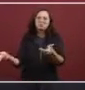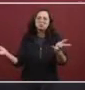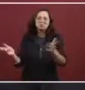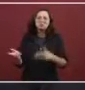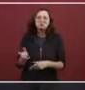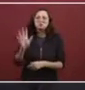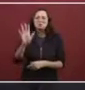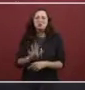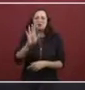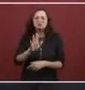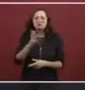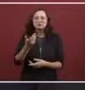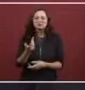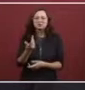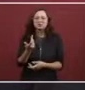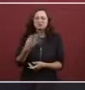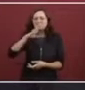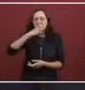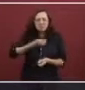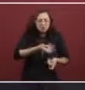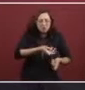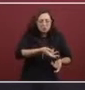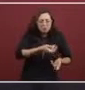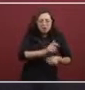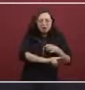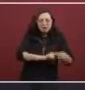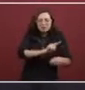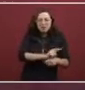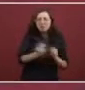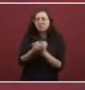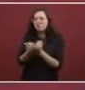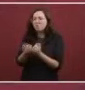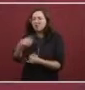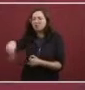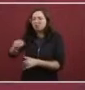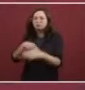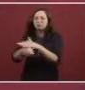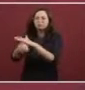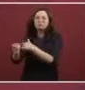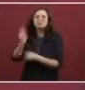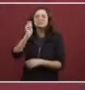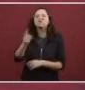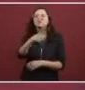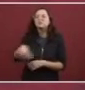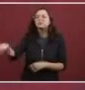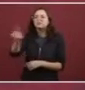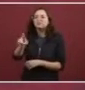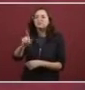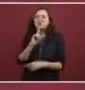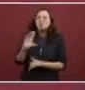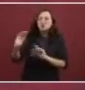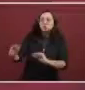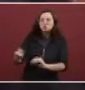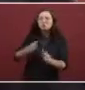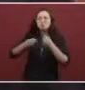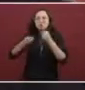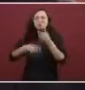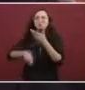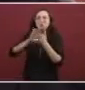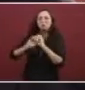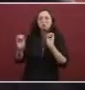Entonces, para que nadie cantara, para que el gallo se callara,